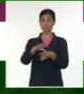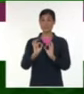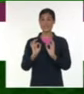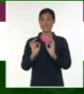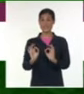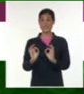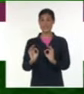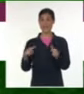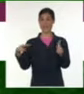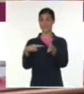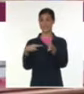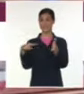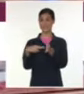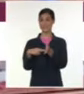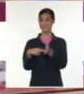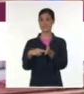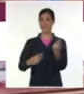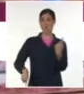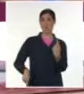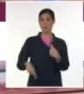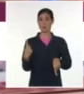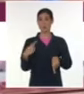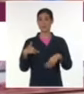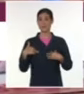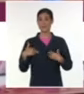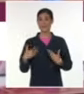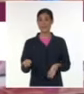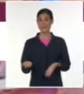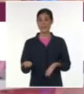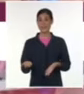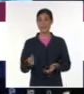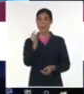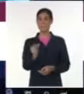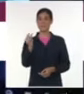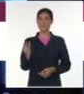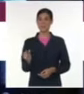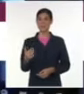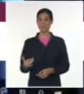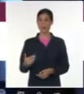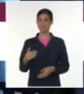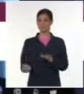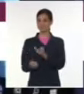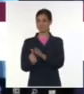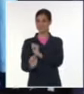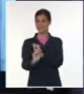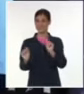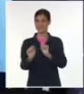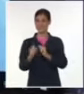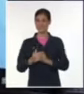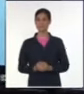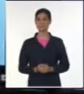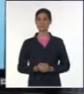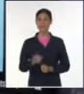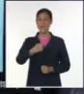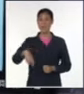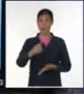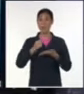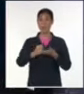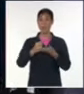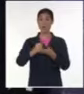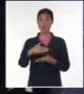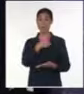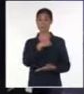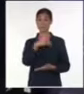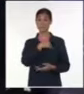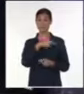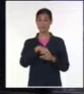sirio contra los terroristas del Daesh, que según Damasco y Moscú reciben apoyo militar e inteligencia de